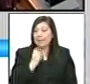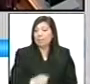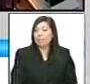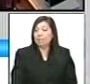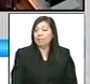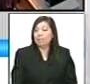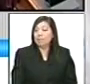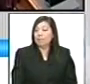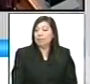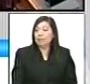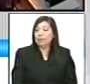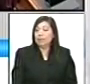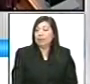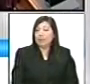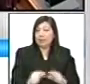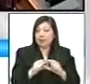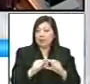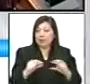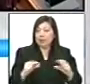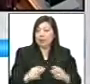Con reserva del tercer